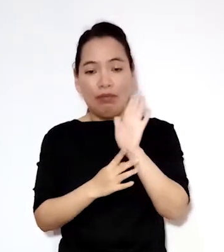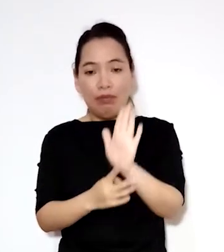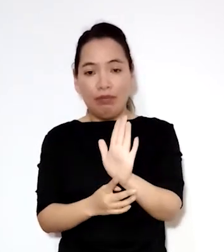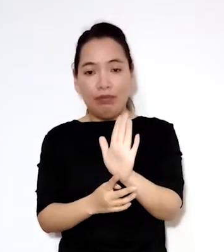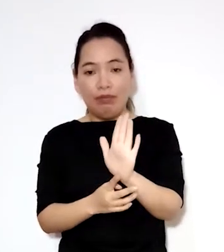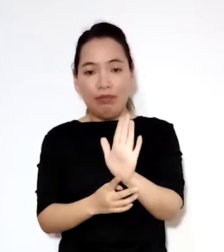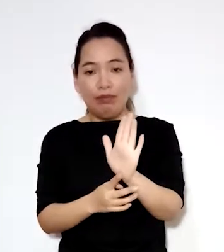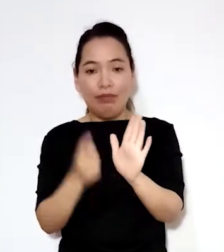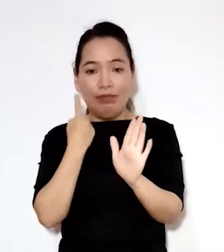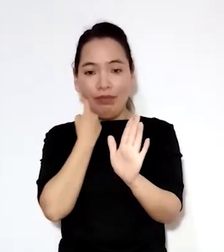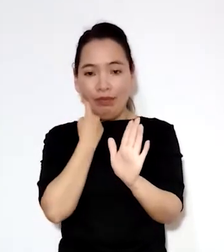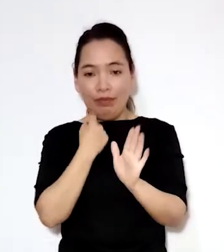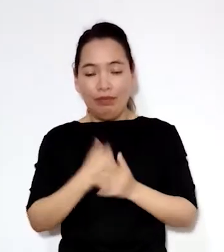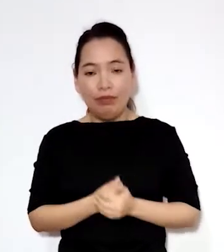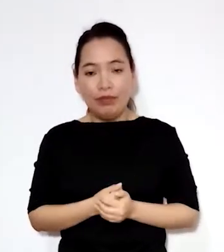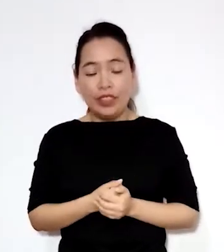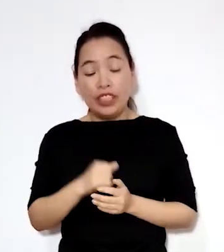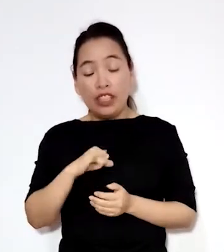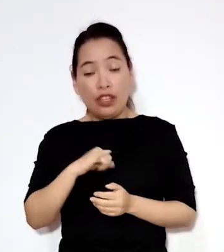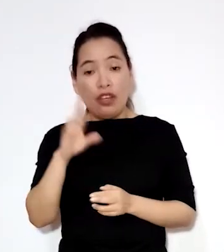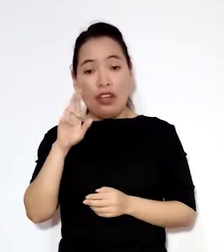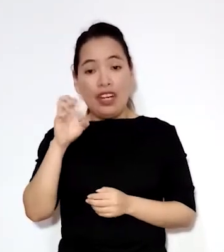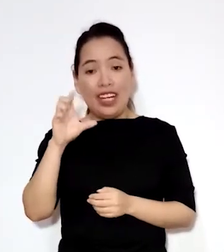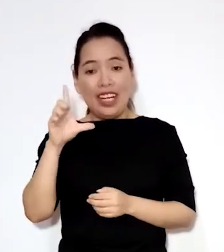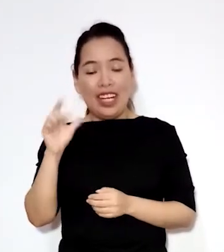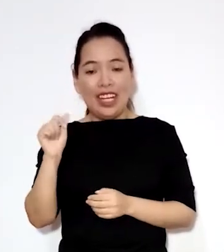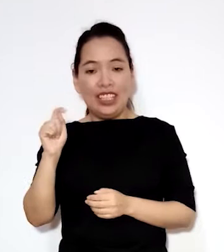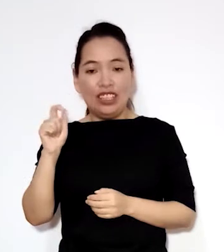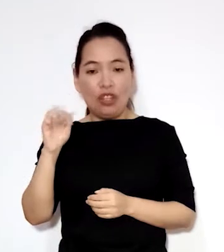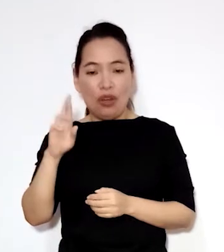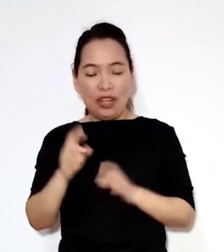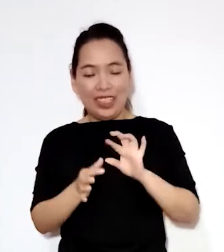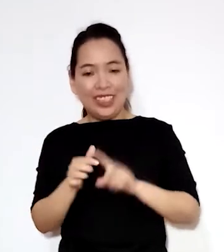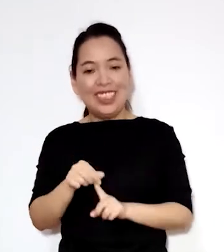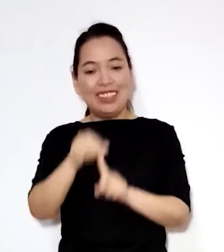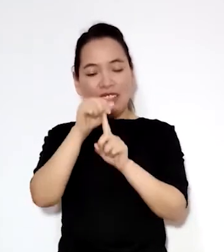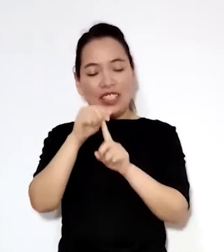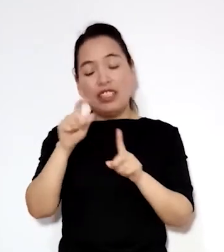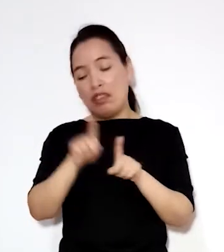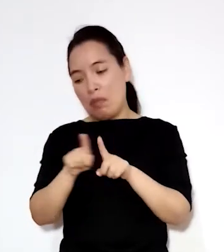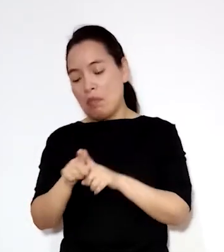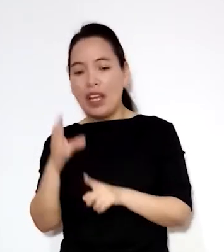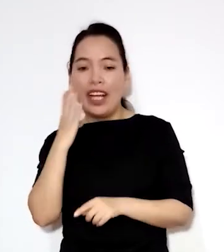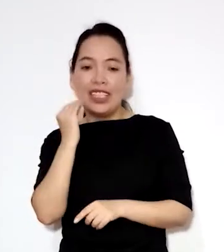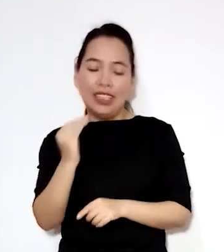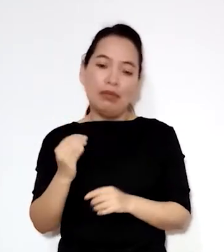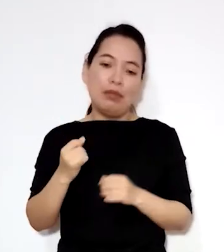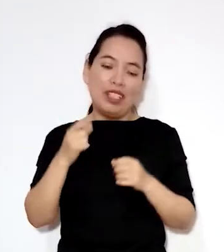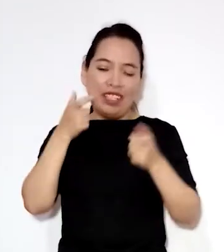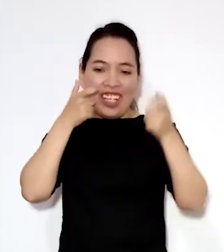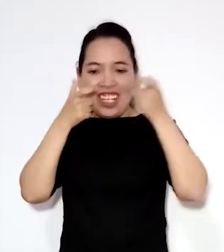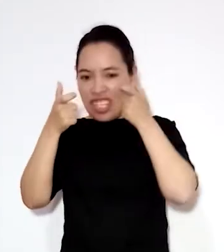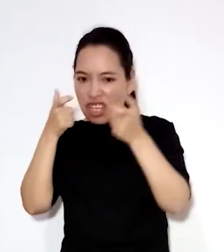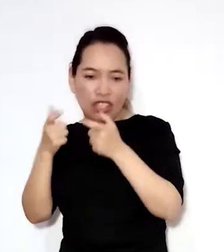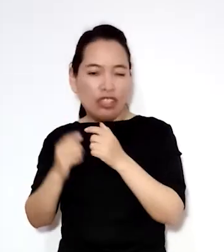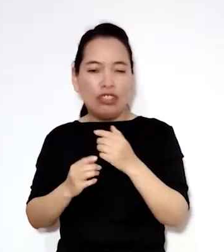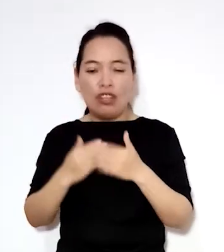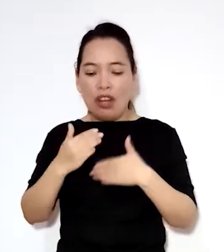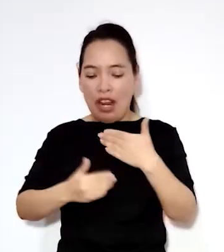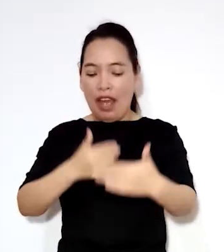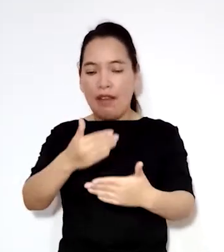sustentar el trabajo que están haciendo y reseñar el importante esfuerzo que se hizo con el informe que nos acaban de presentar.